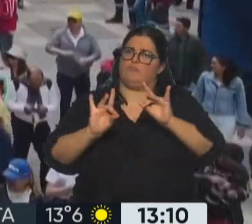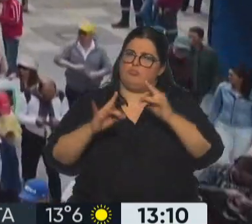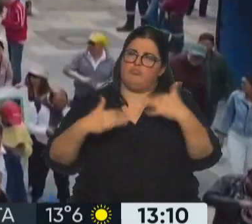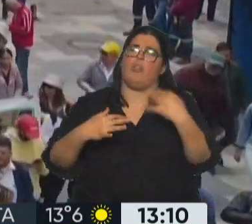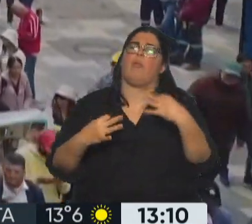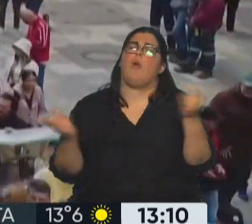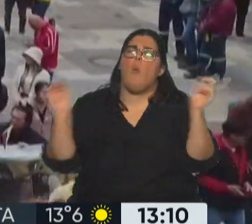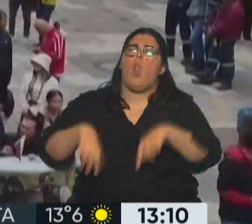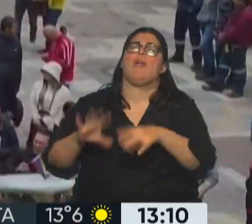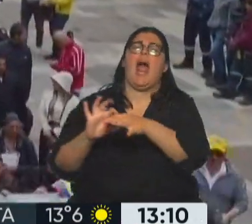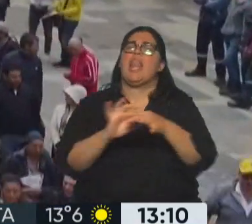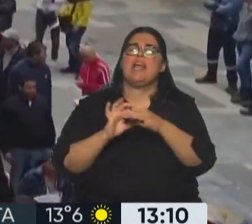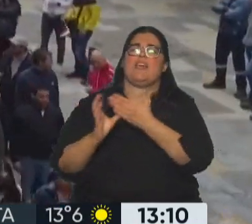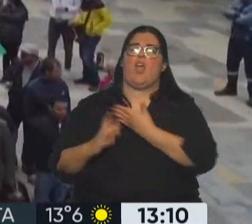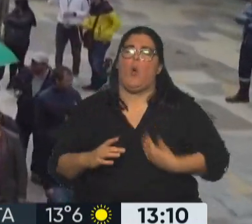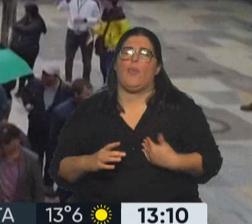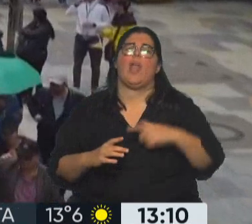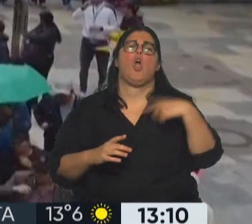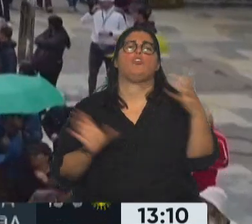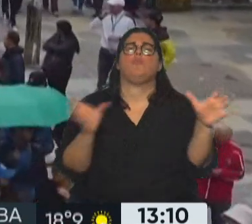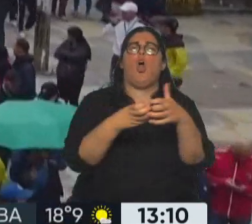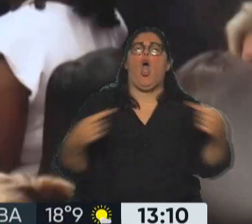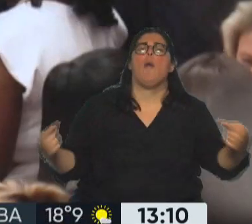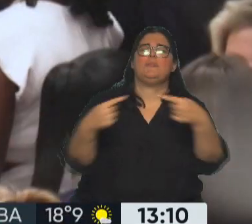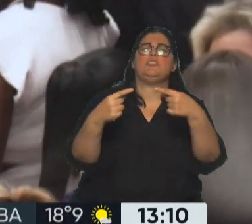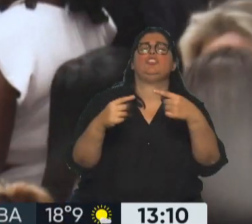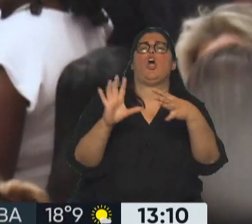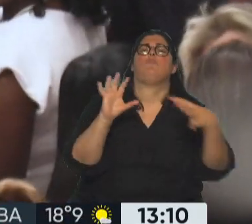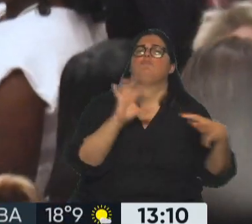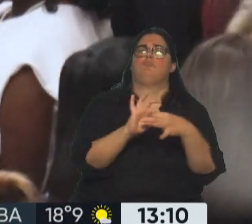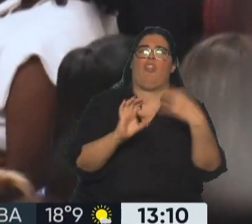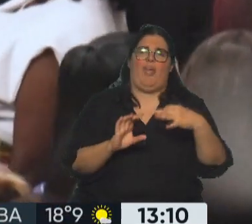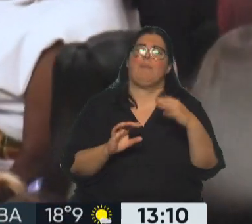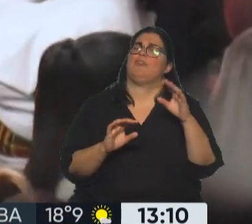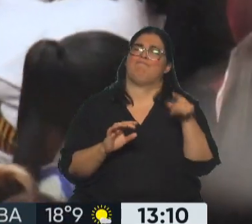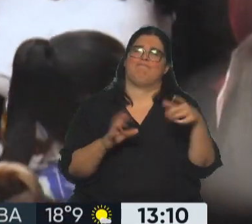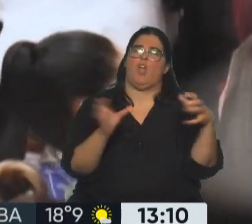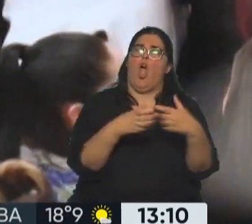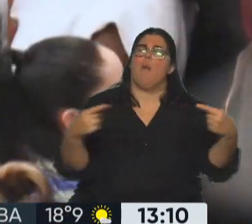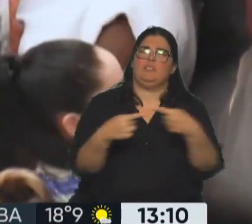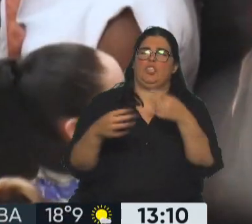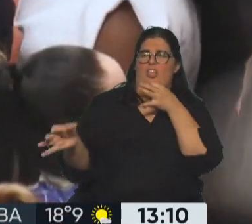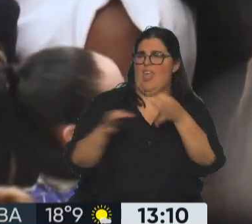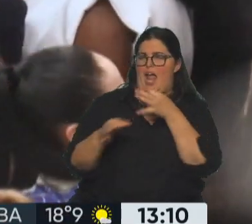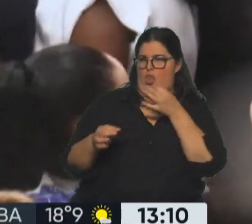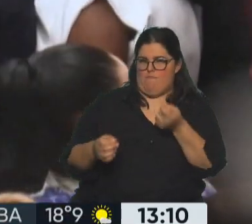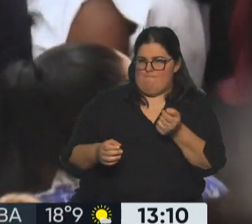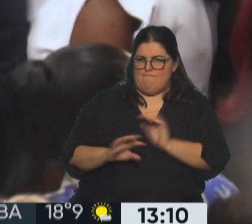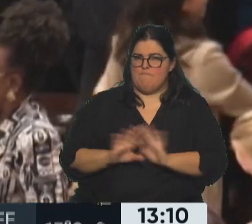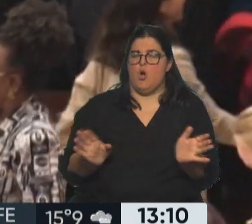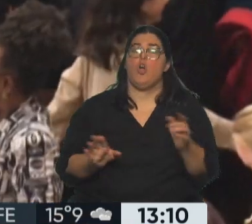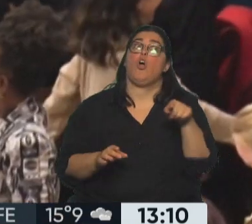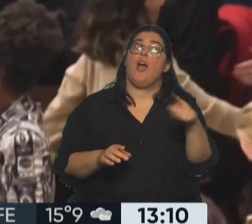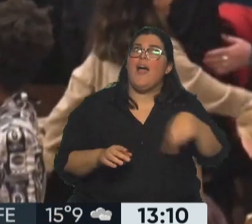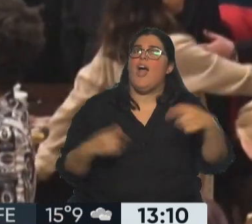de gobierno y tender puentes con una oposición poco afecta al diálogo, que podría aprovechar este momento de debilidad para cuestionar